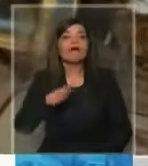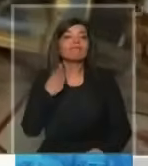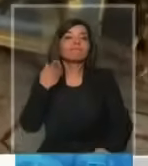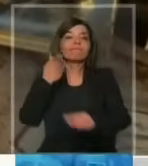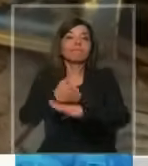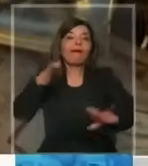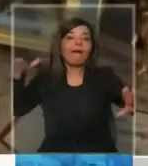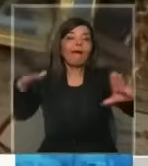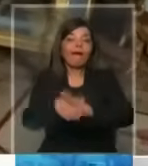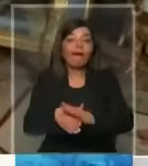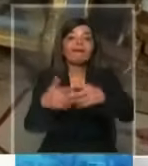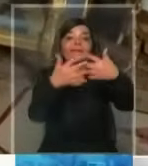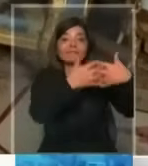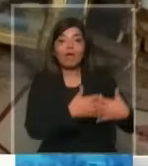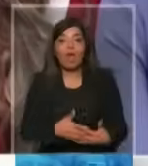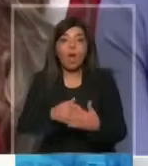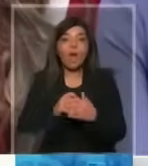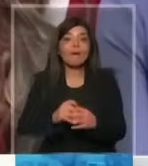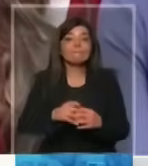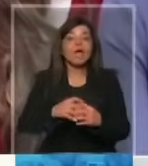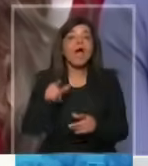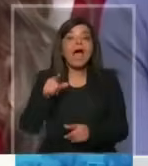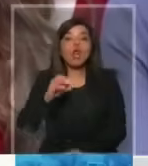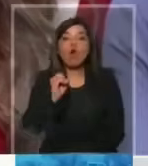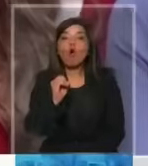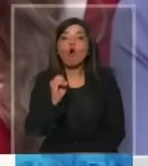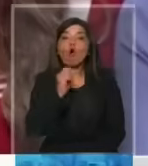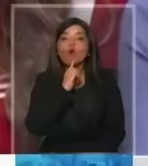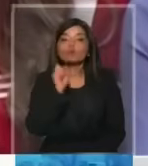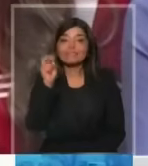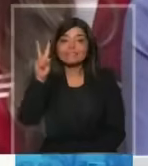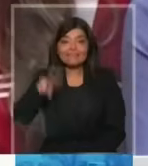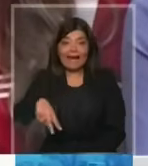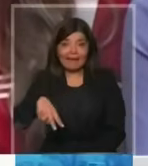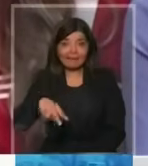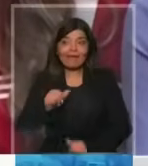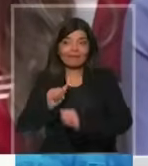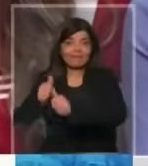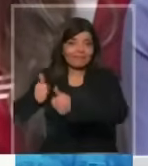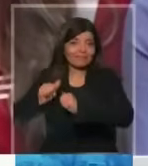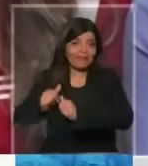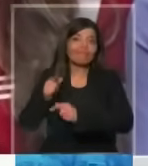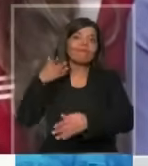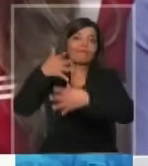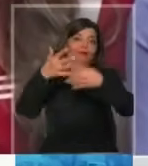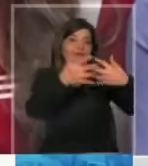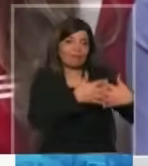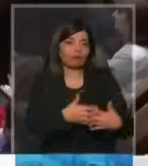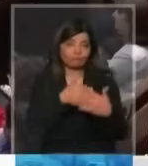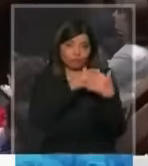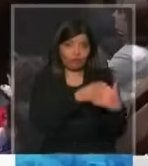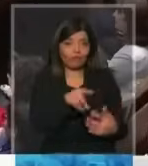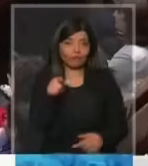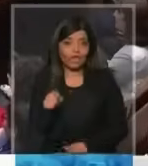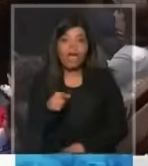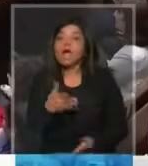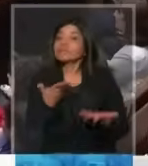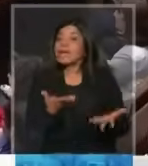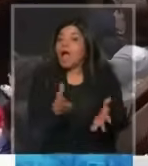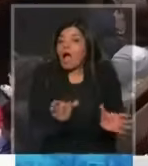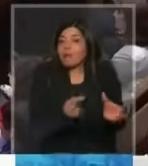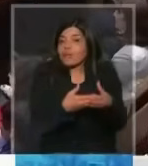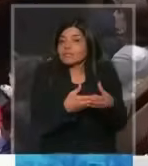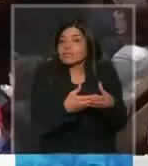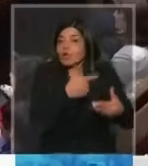primera cumbre de la OTAN, que es otro de los desafíos que tiene el Reino Unido. O sea, una paliza por donde se le quiera ver, le ha dado el laborismo al Partido